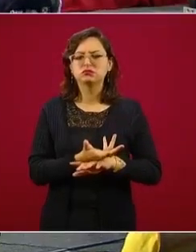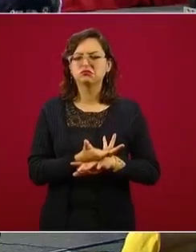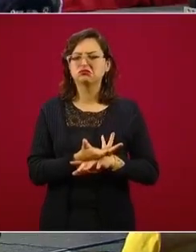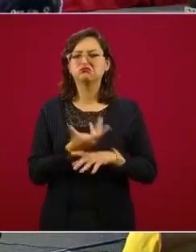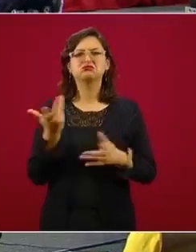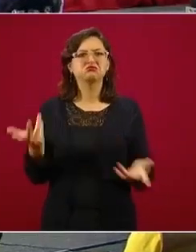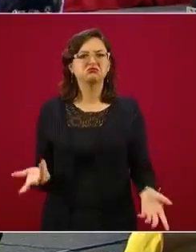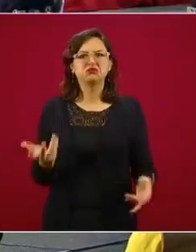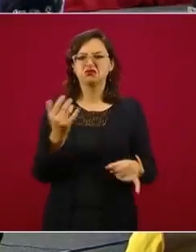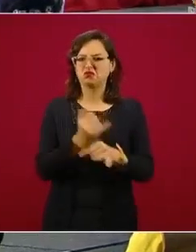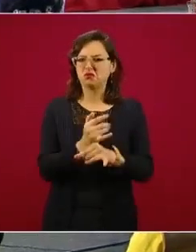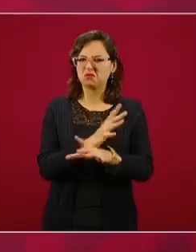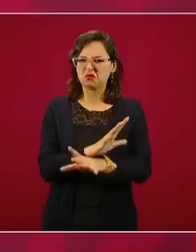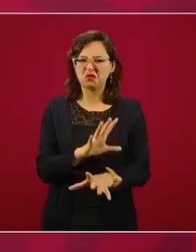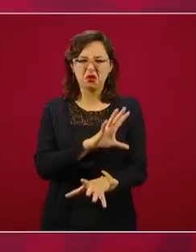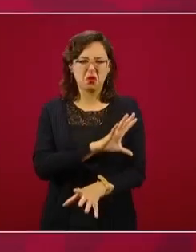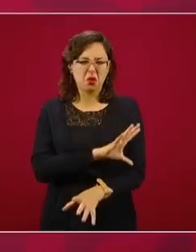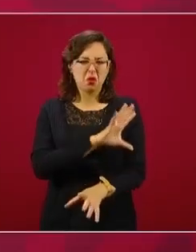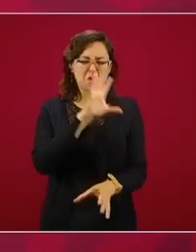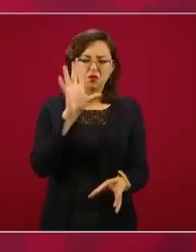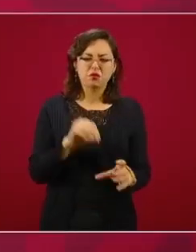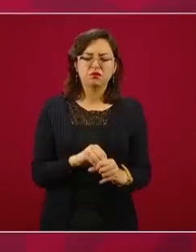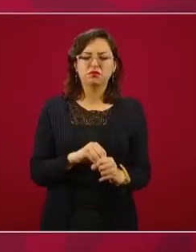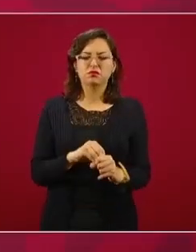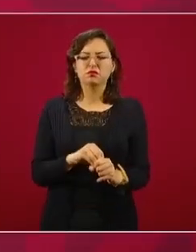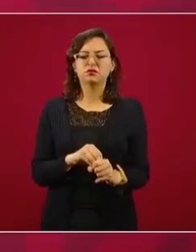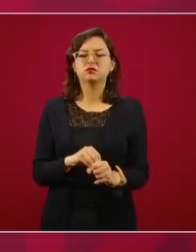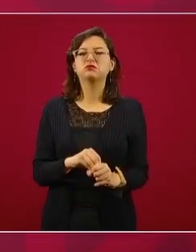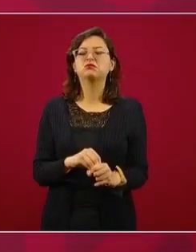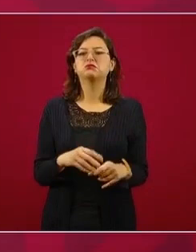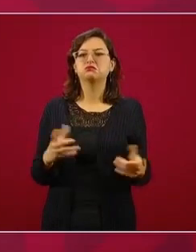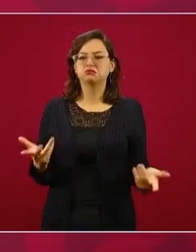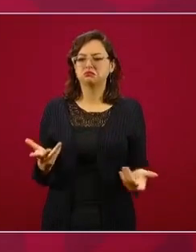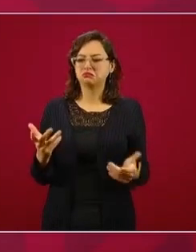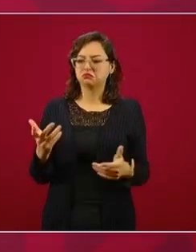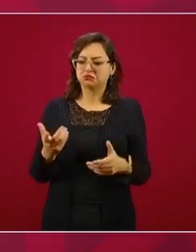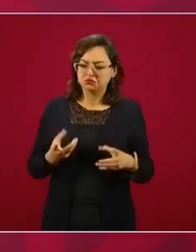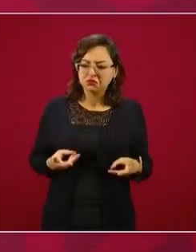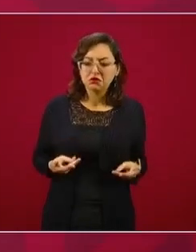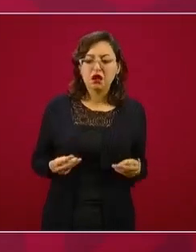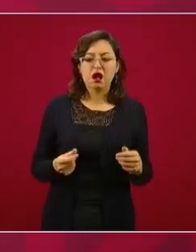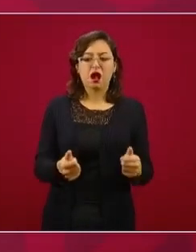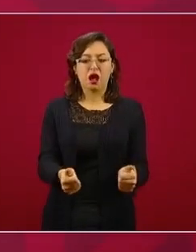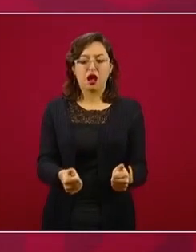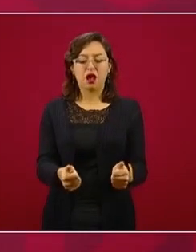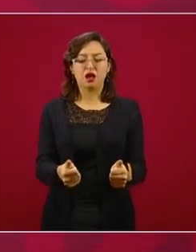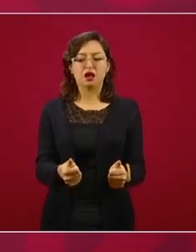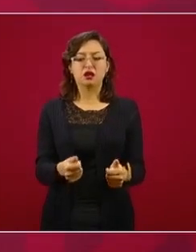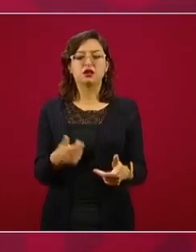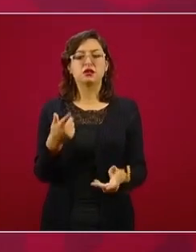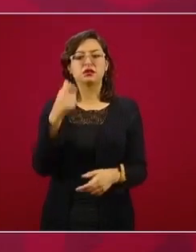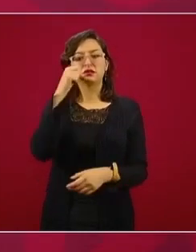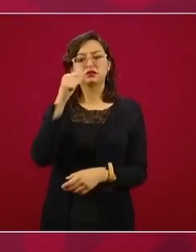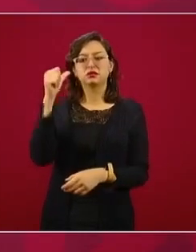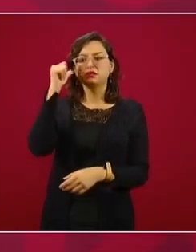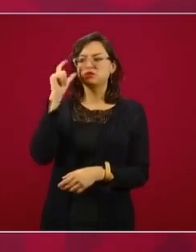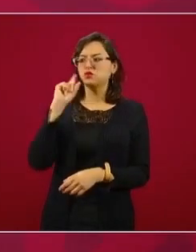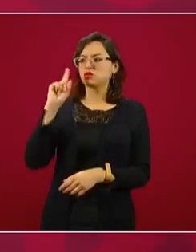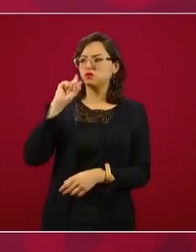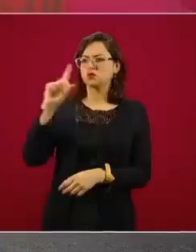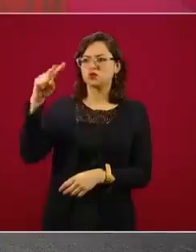toda esa información y lo ejercido, lo que me preguntaba ayer la compañera de